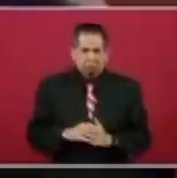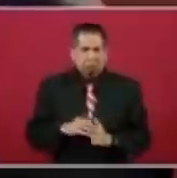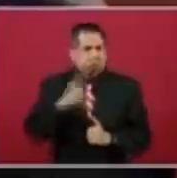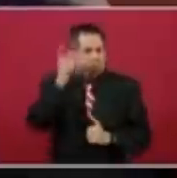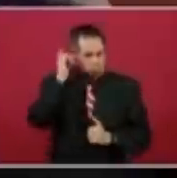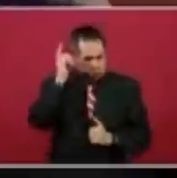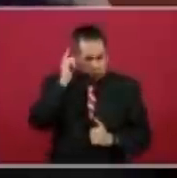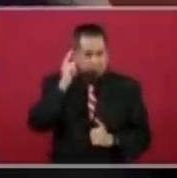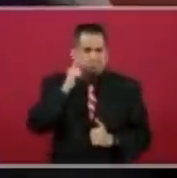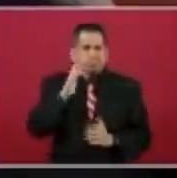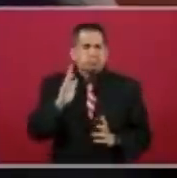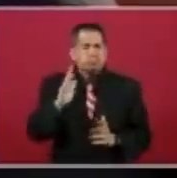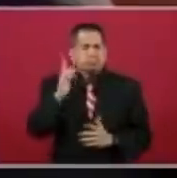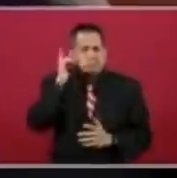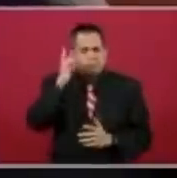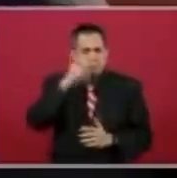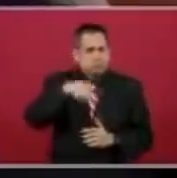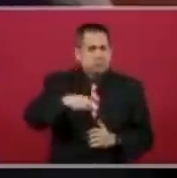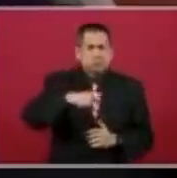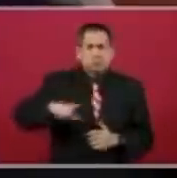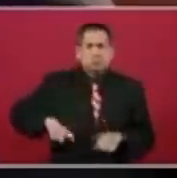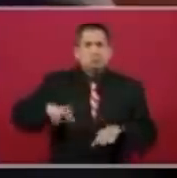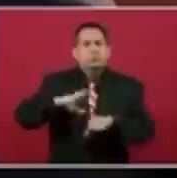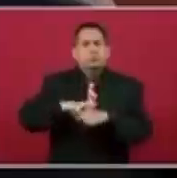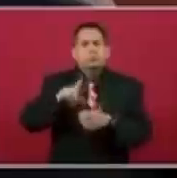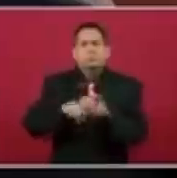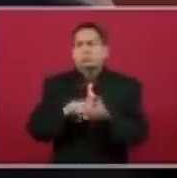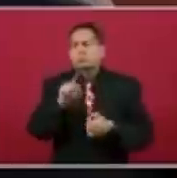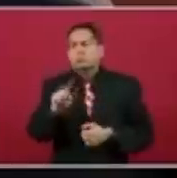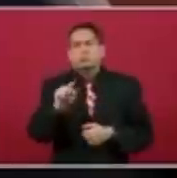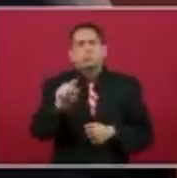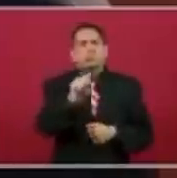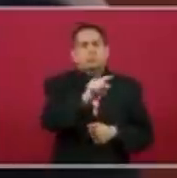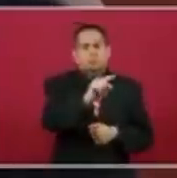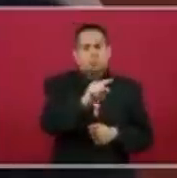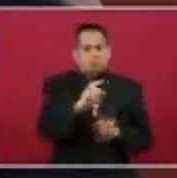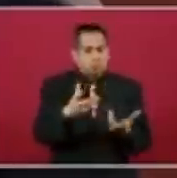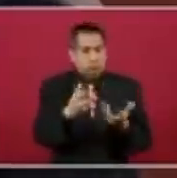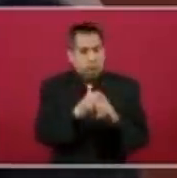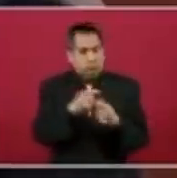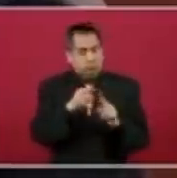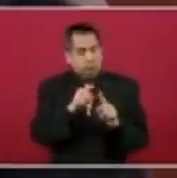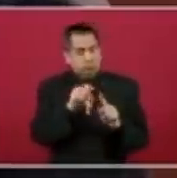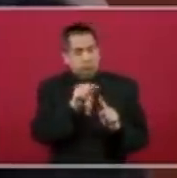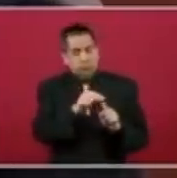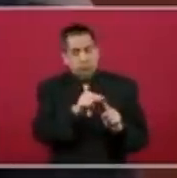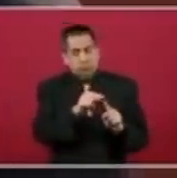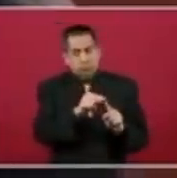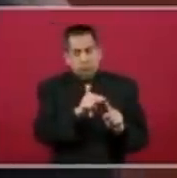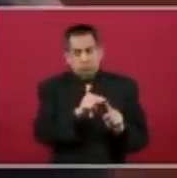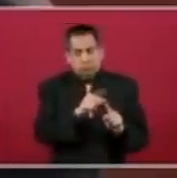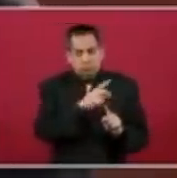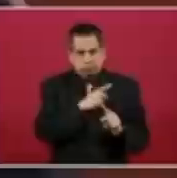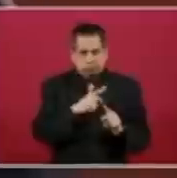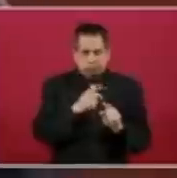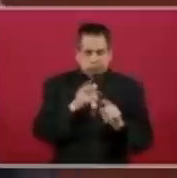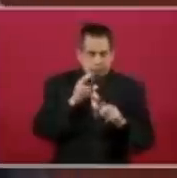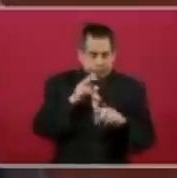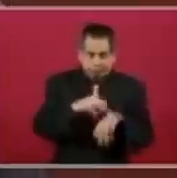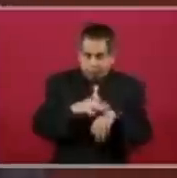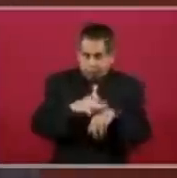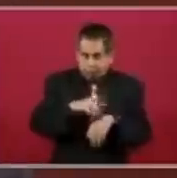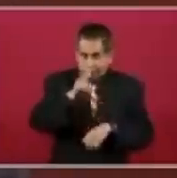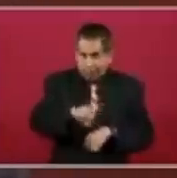Ojalá y los gobernadores, que son los que tienen que enfrentar el problema,